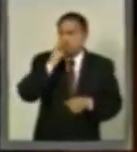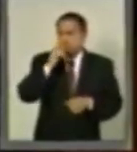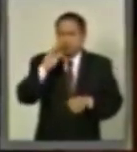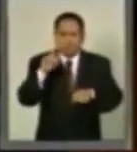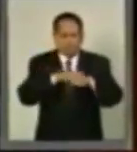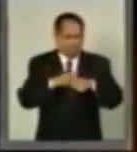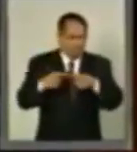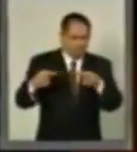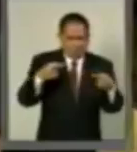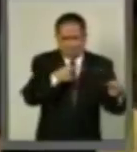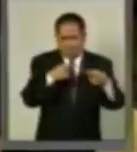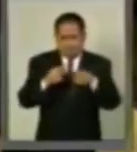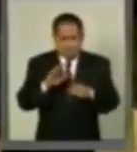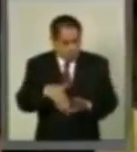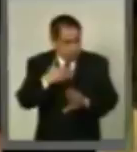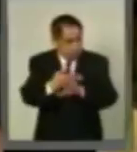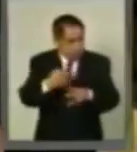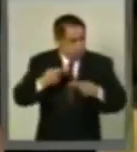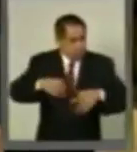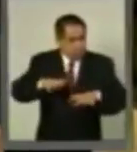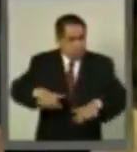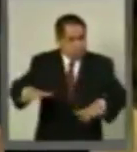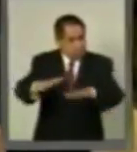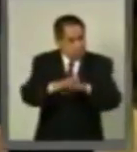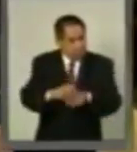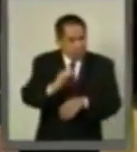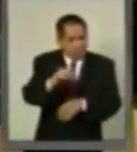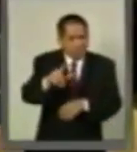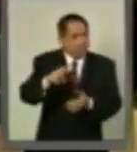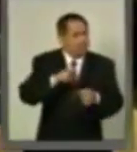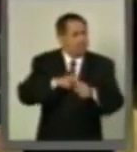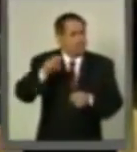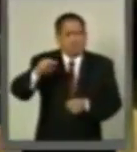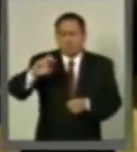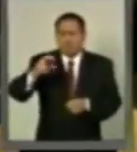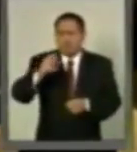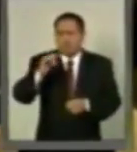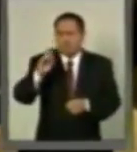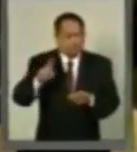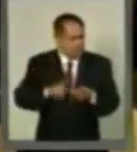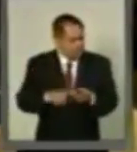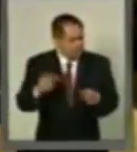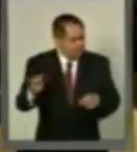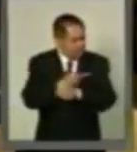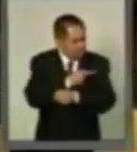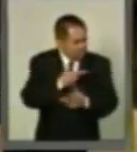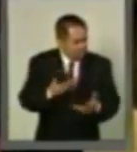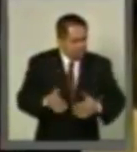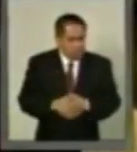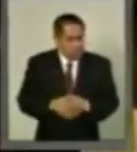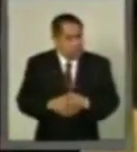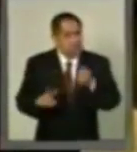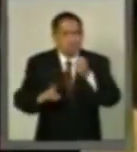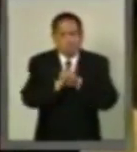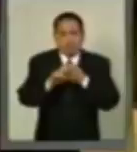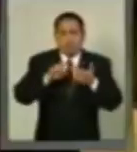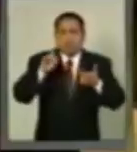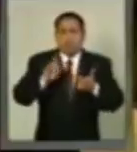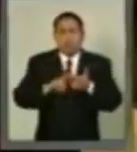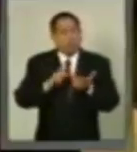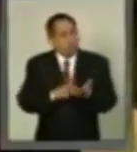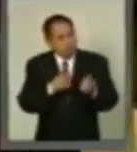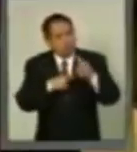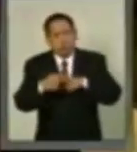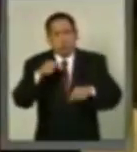contra la sociedad civil, contra la población civil en Ochistlán o en Apatzingán. El problema de